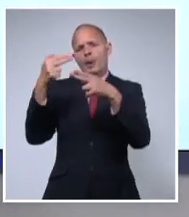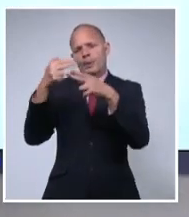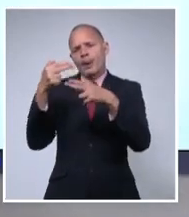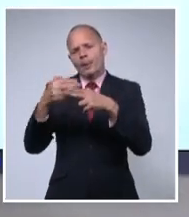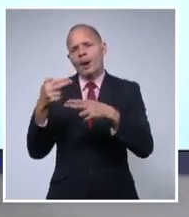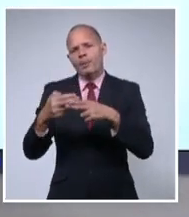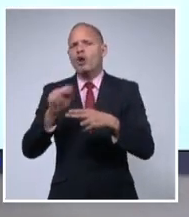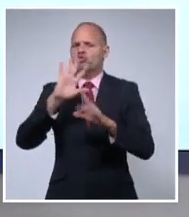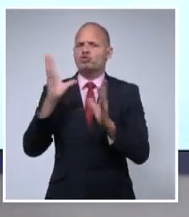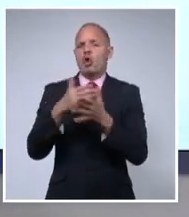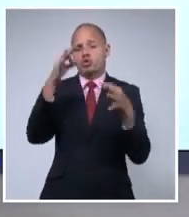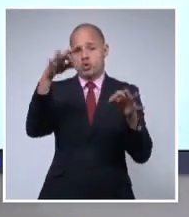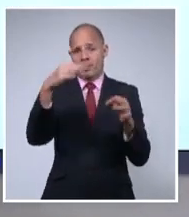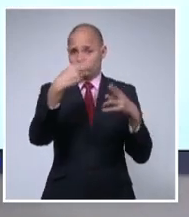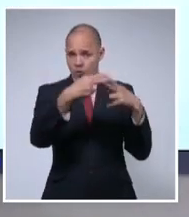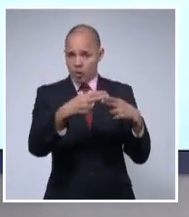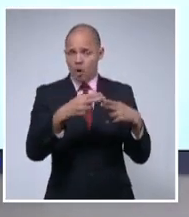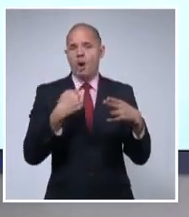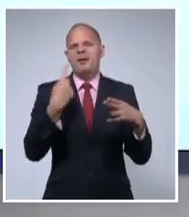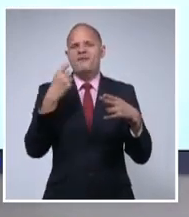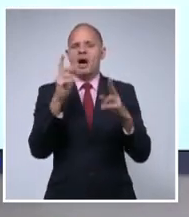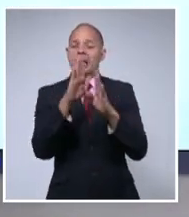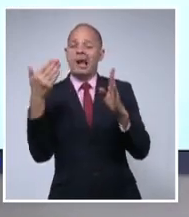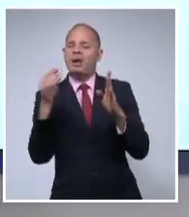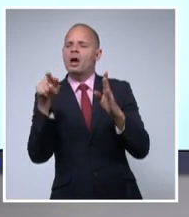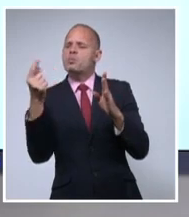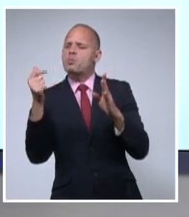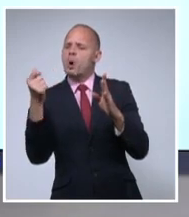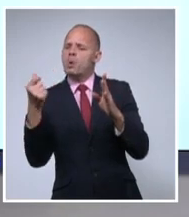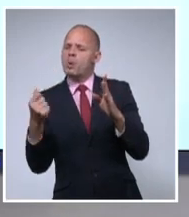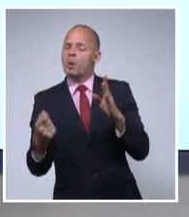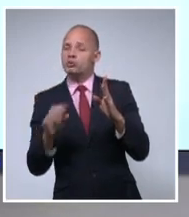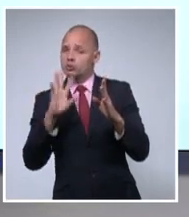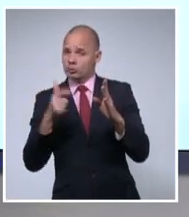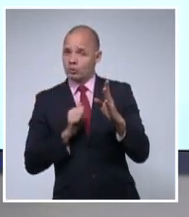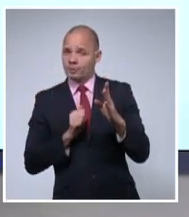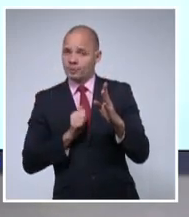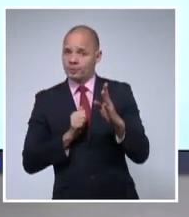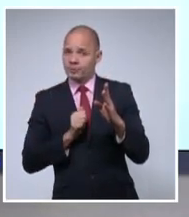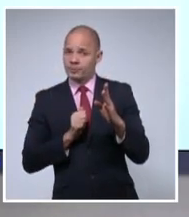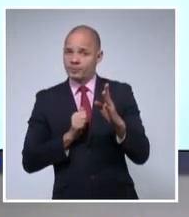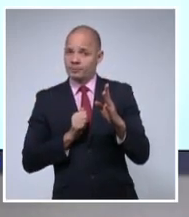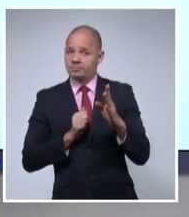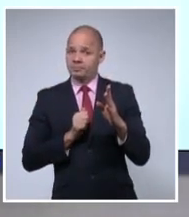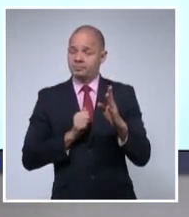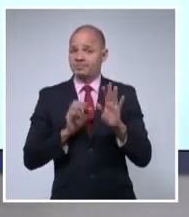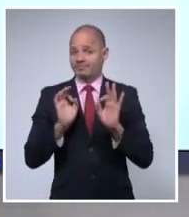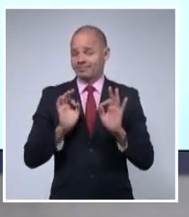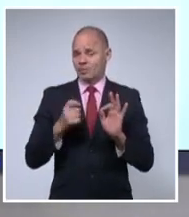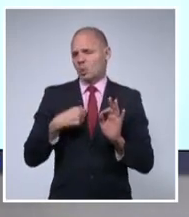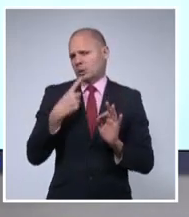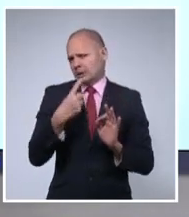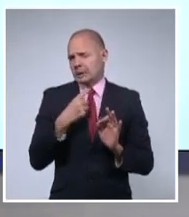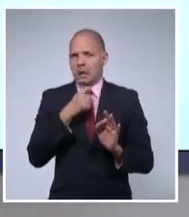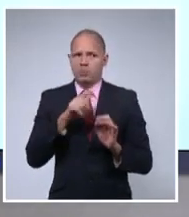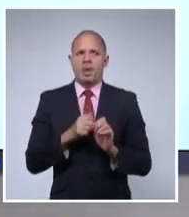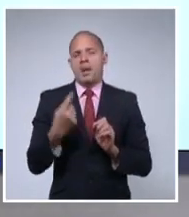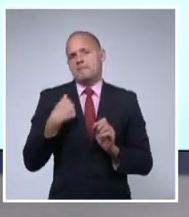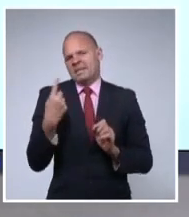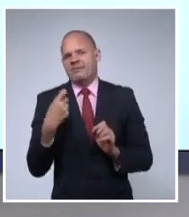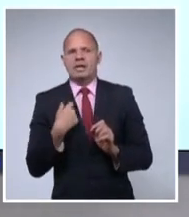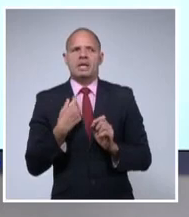todas las tarifas. Usted las puede encontrar de los servicios que se prestan en las notarías en Cuba. ¿De qué hablo con notarías? Testamentos,